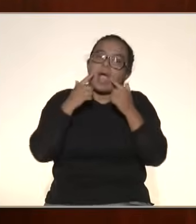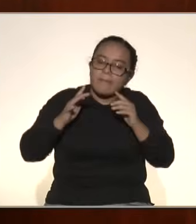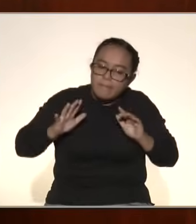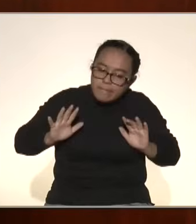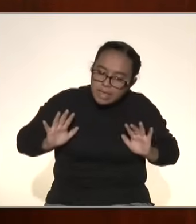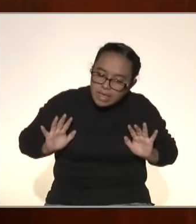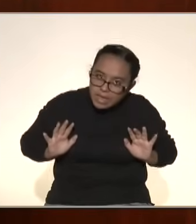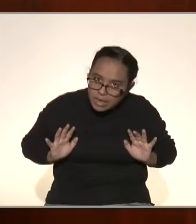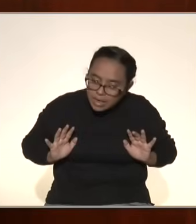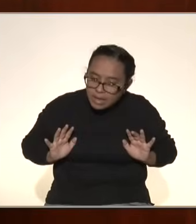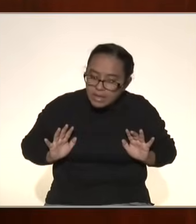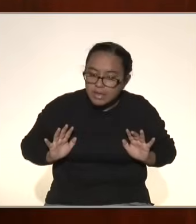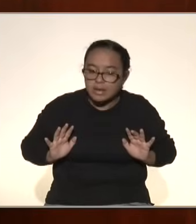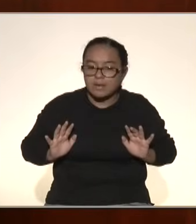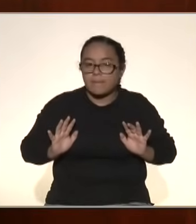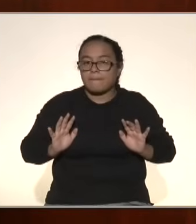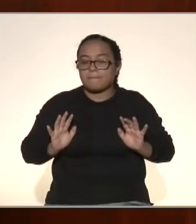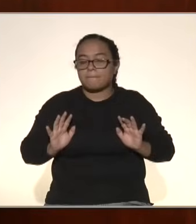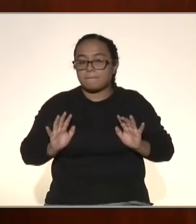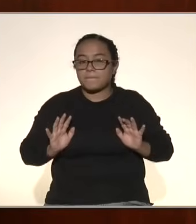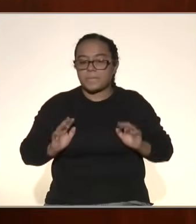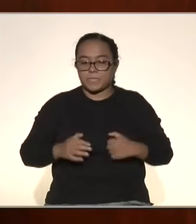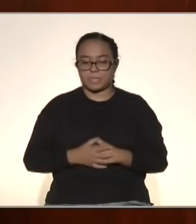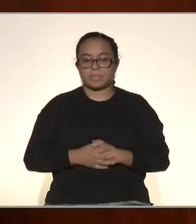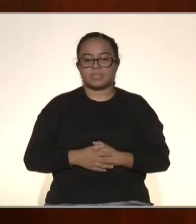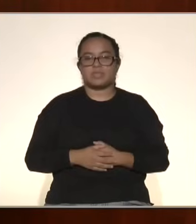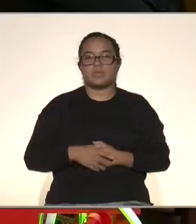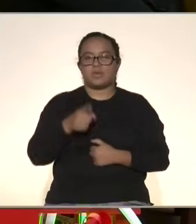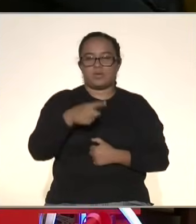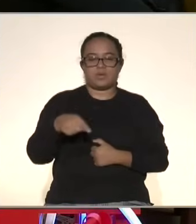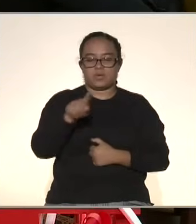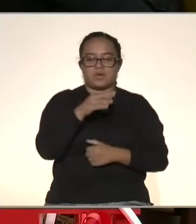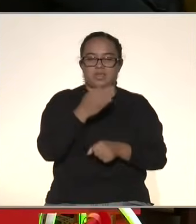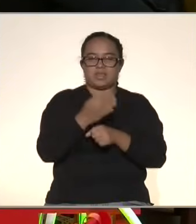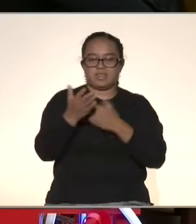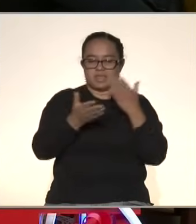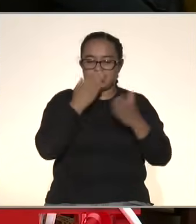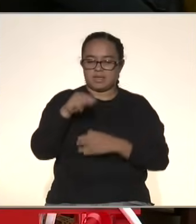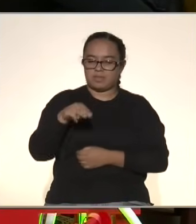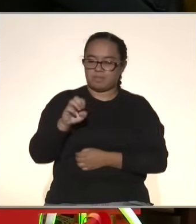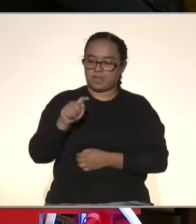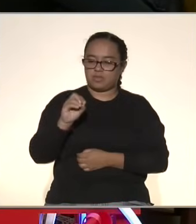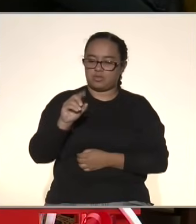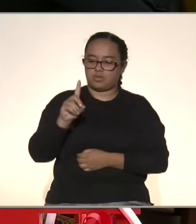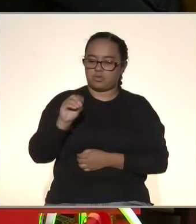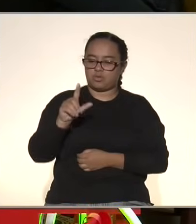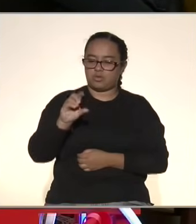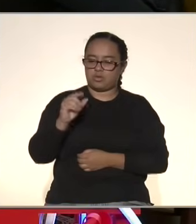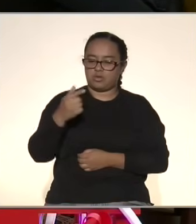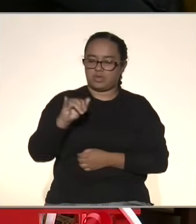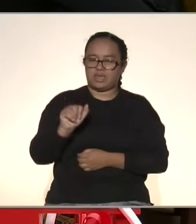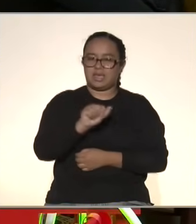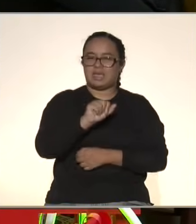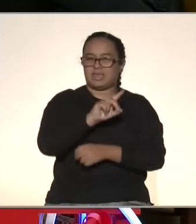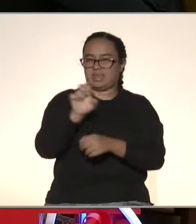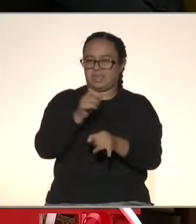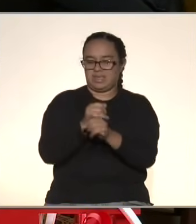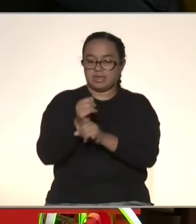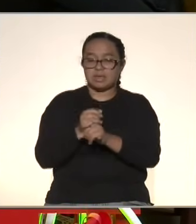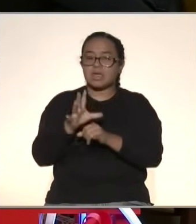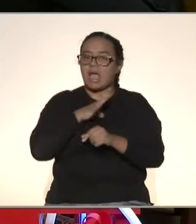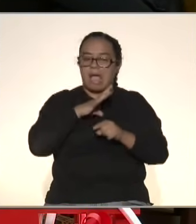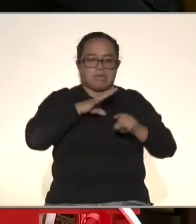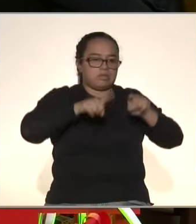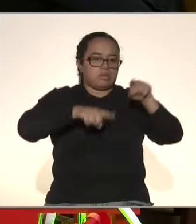Hay variables, yéndonos a todos los que estén ahorita cursando metodología de la investigación, hay variables extrañas que no